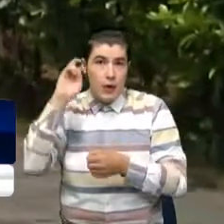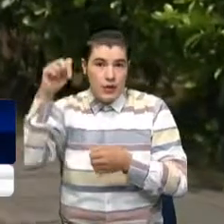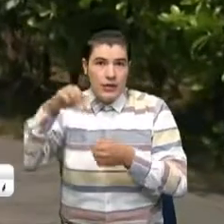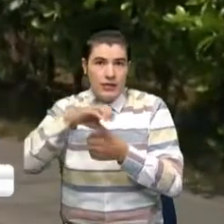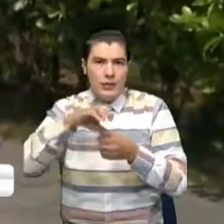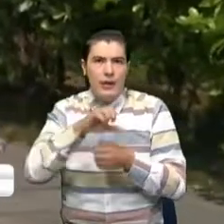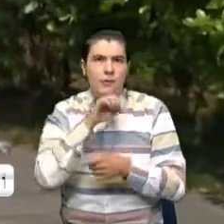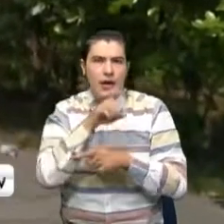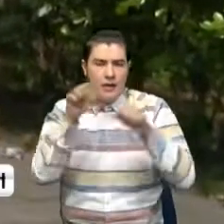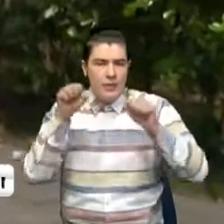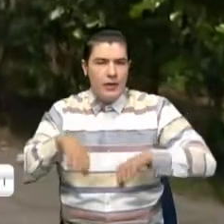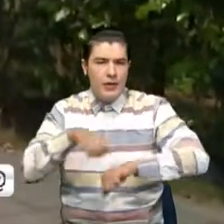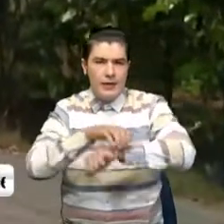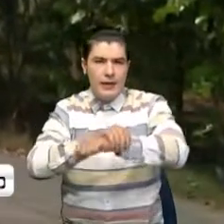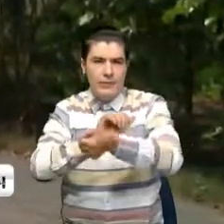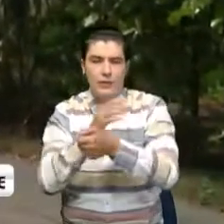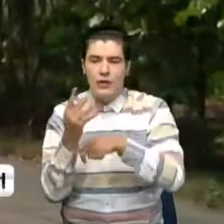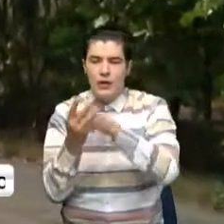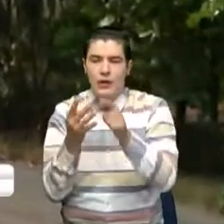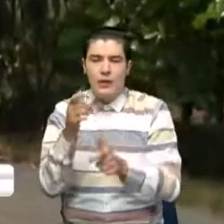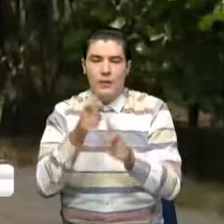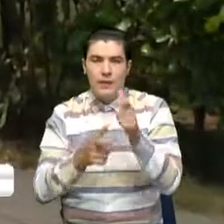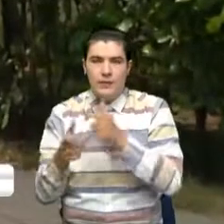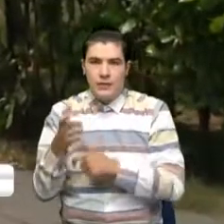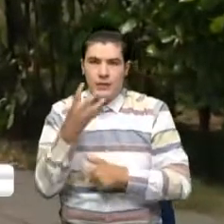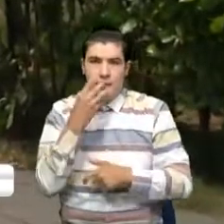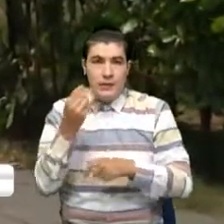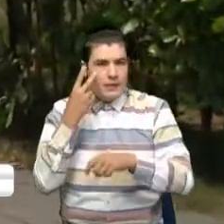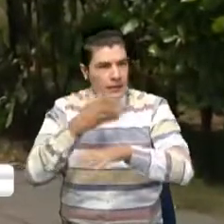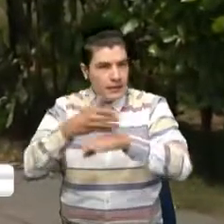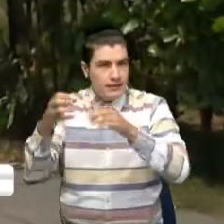información que tenemos a esta hora regreso al centro de estudios buenas tardes